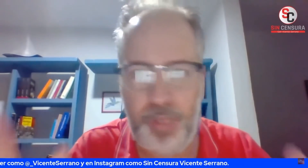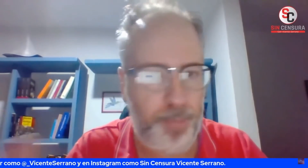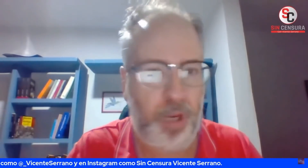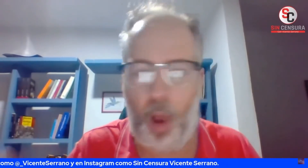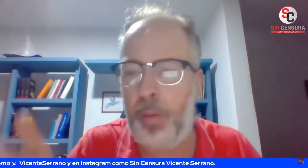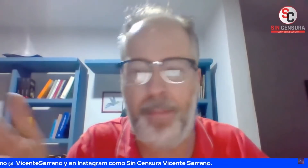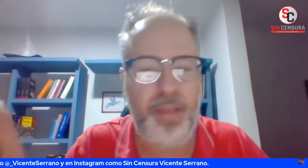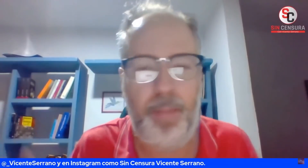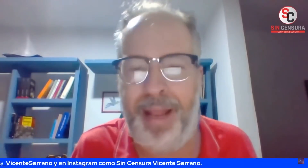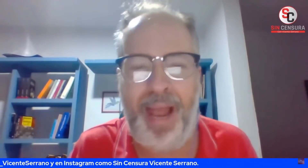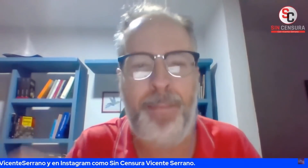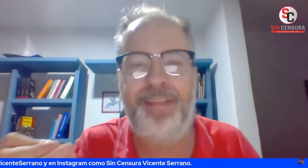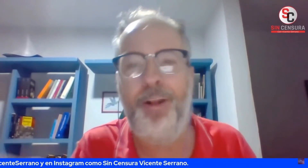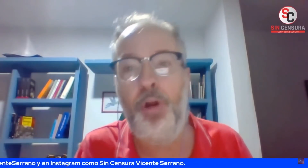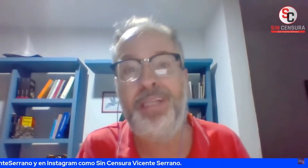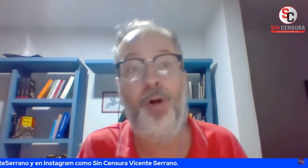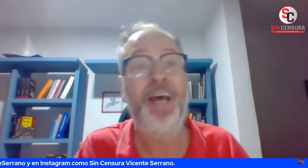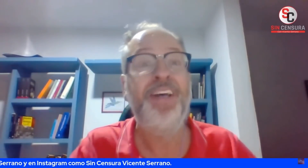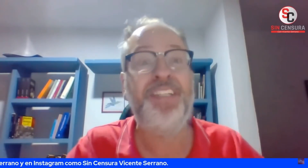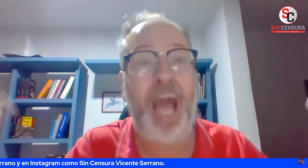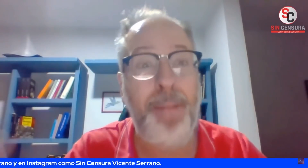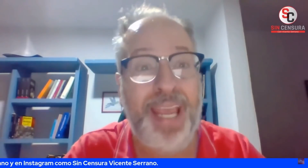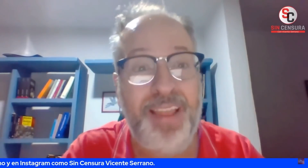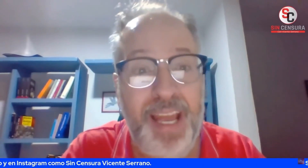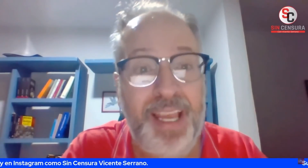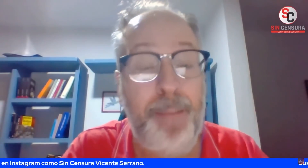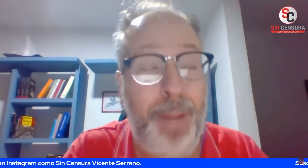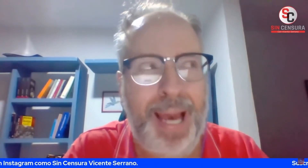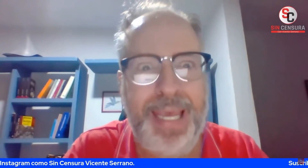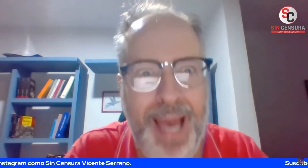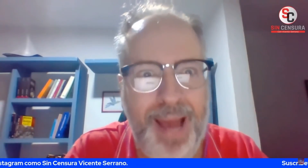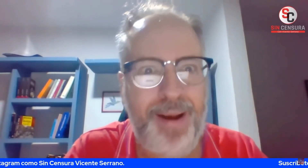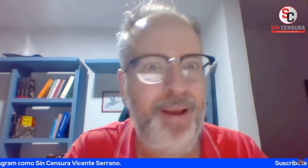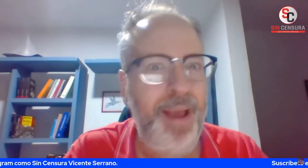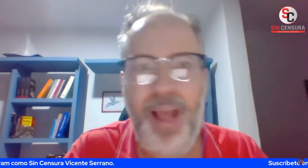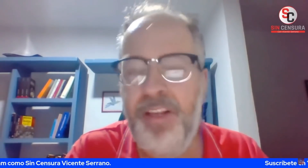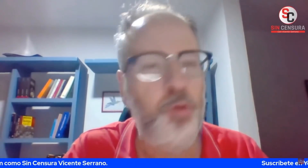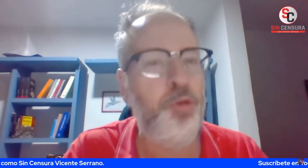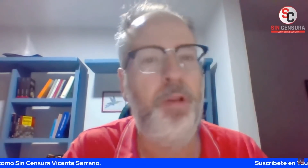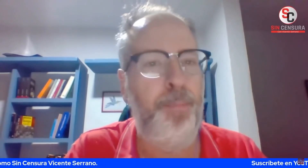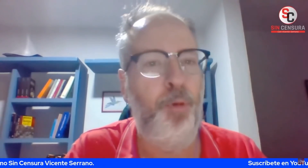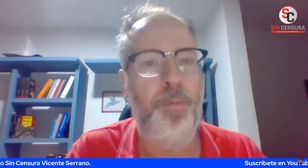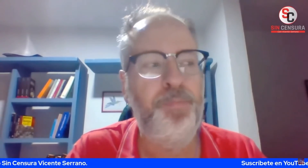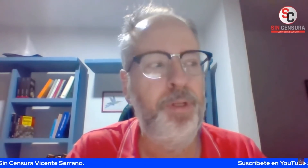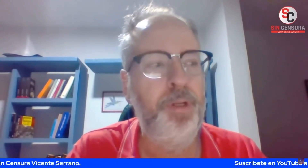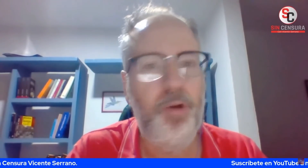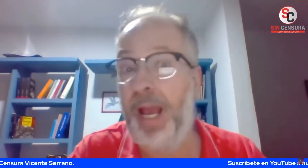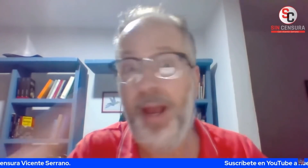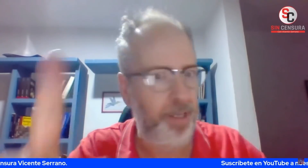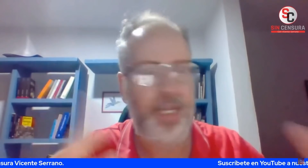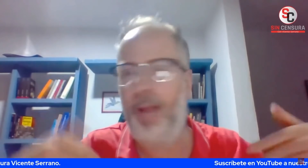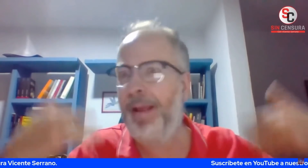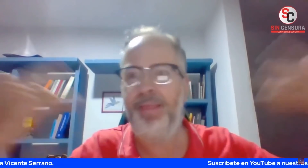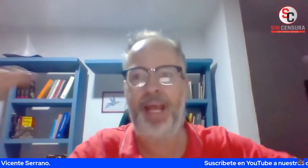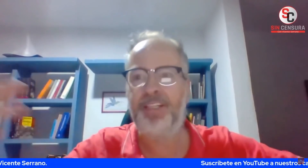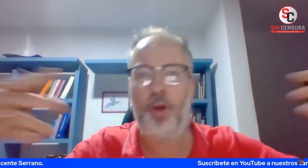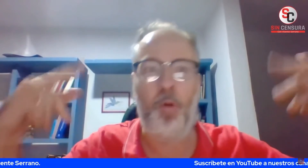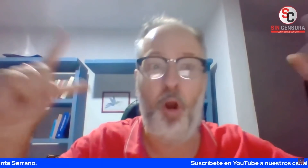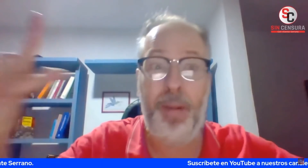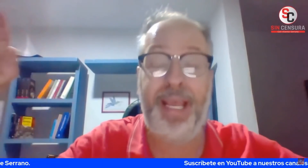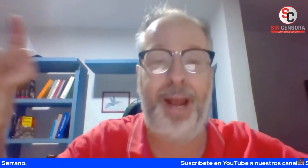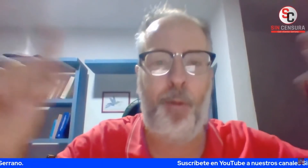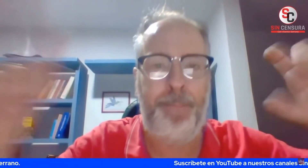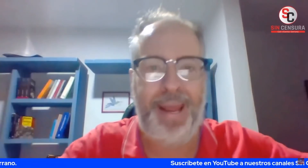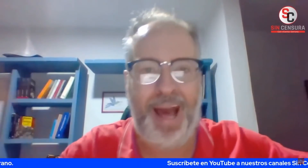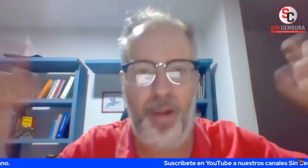Hernández, un tipo que obviamente viene de la mata del uribismo, sabe que tiene que plagiar el discurso de AMLO. O sea, y él venderse como